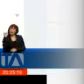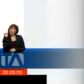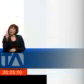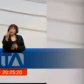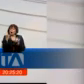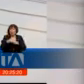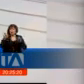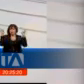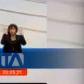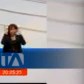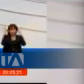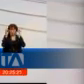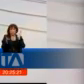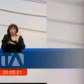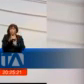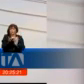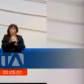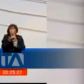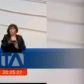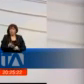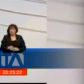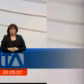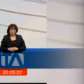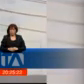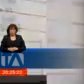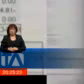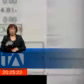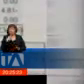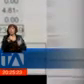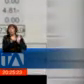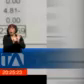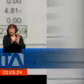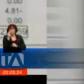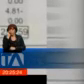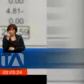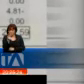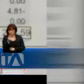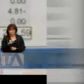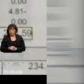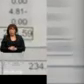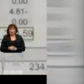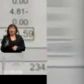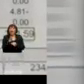descubrieron que el rubro de alumbrado público era el que había aumentado. Por ejemplo, en esta planilla, pasó de